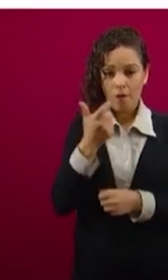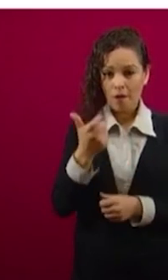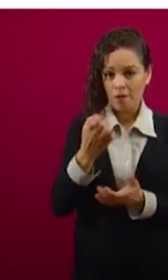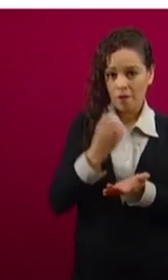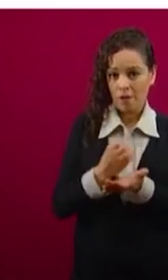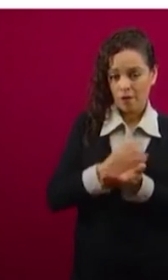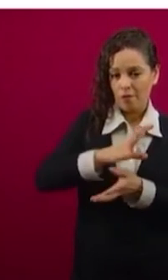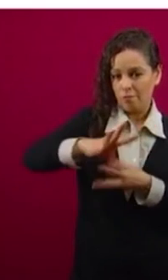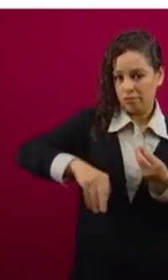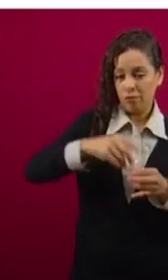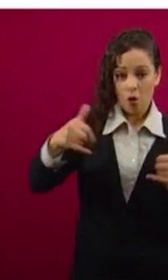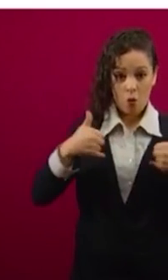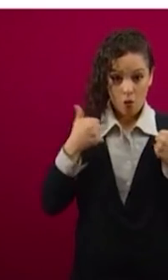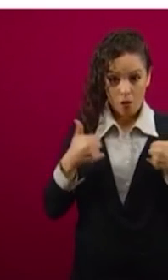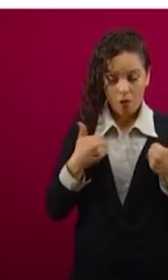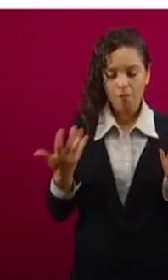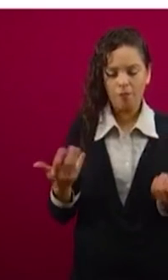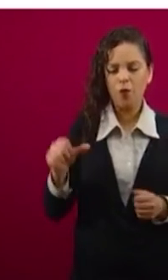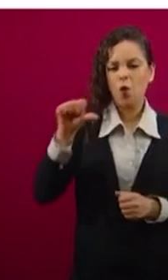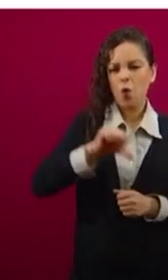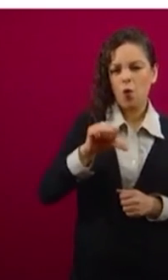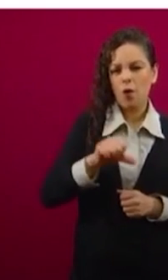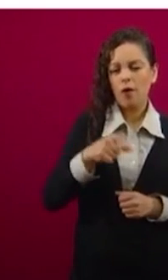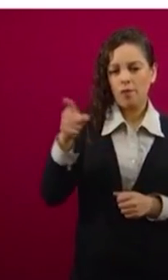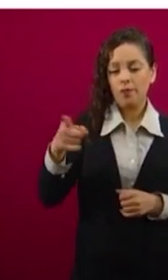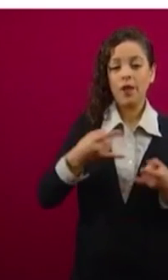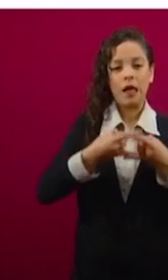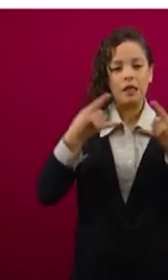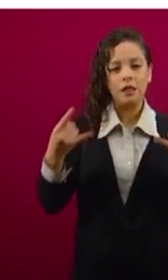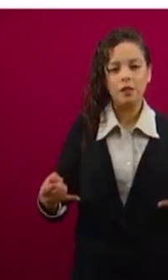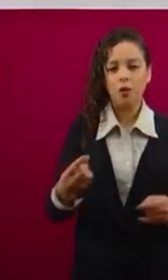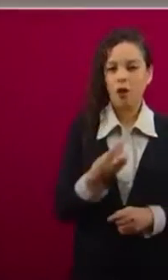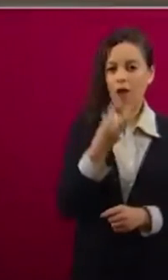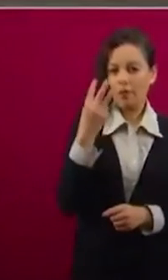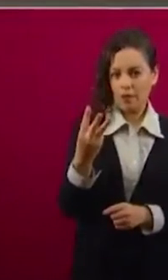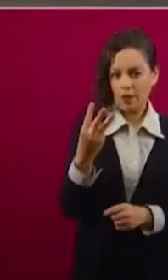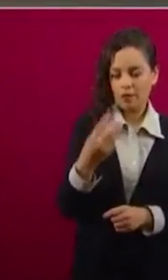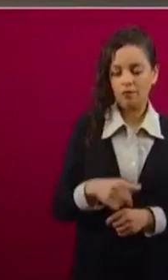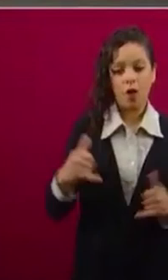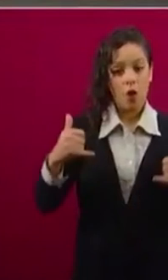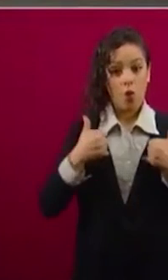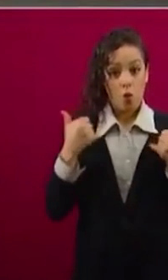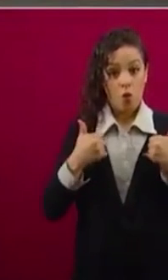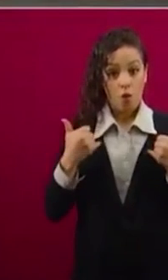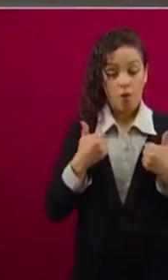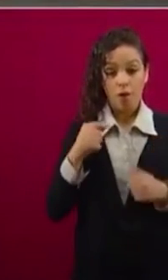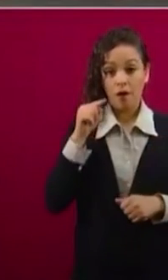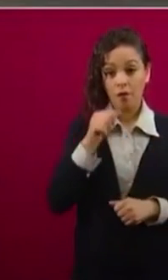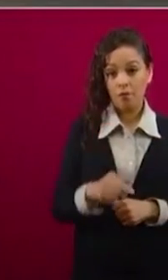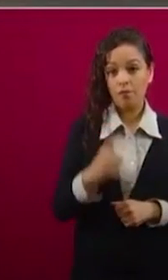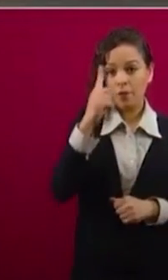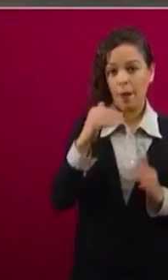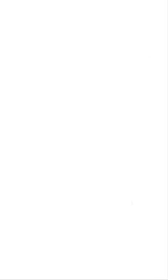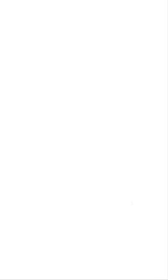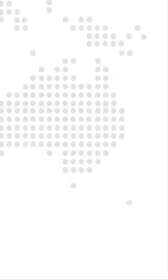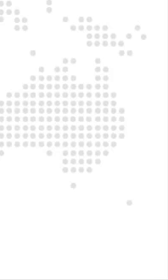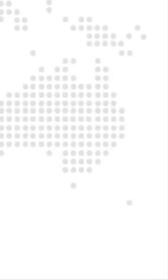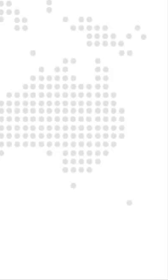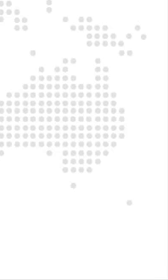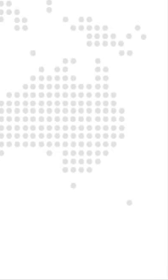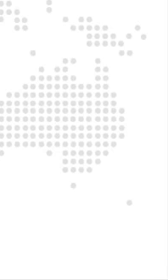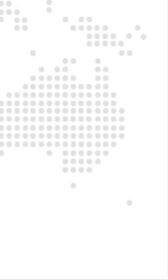queremos traerles estas estas tres historias de tres jóvenes todos nacidos después de 1990